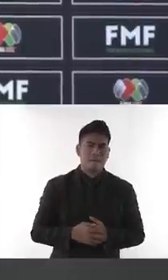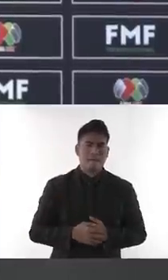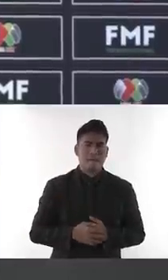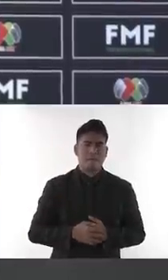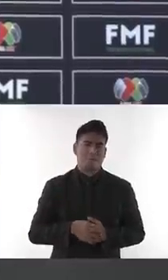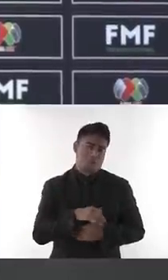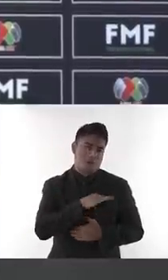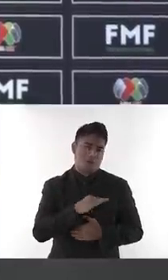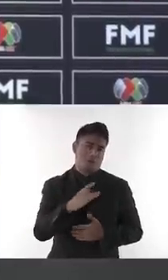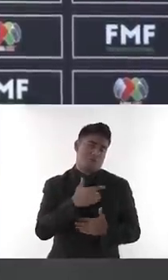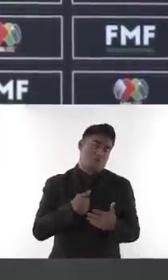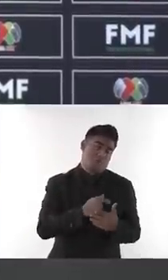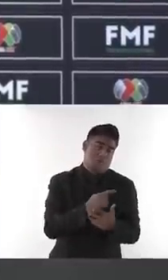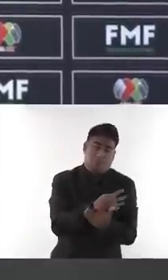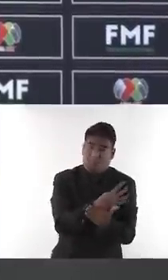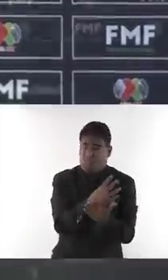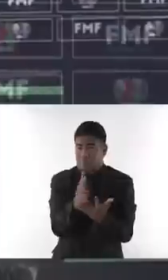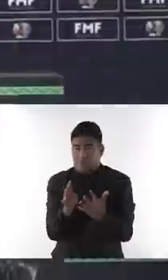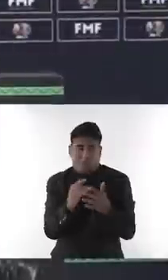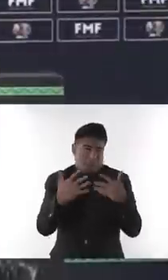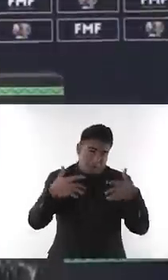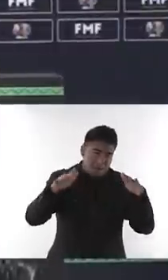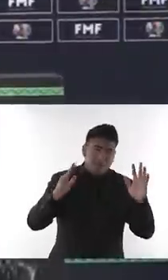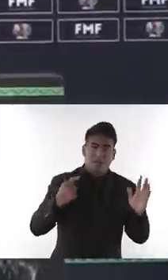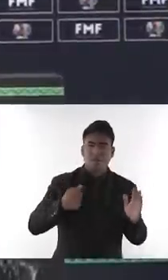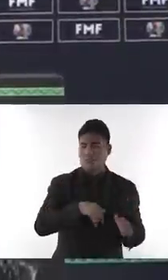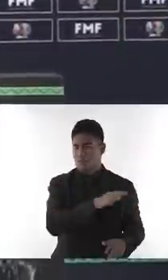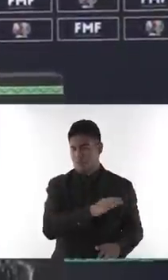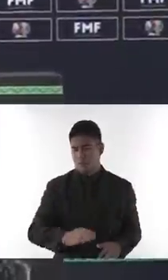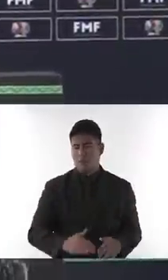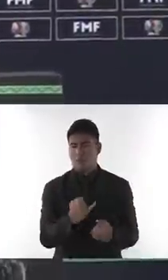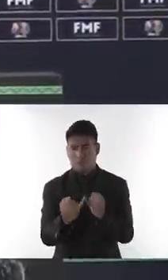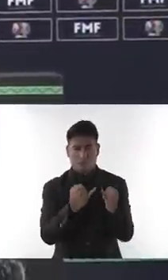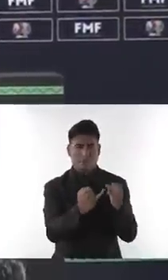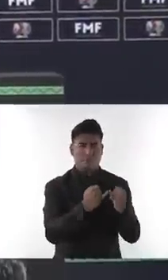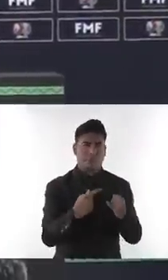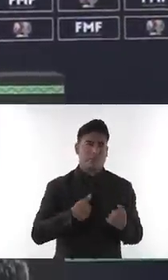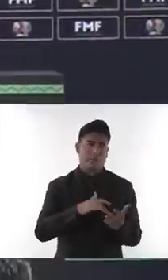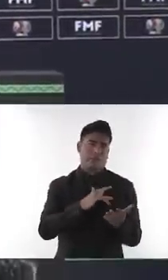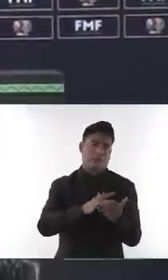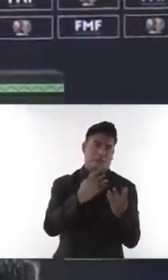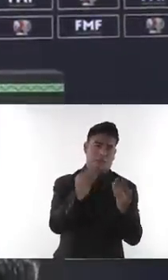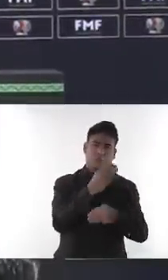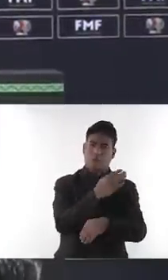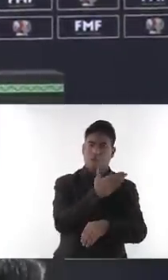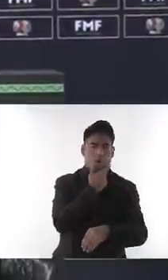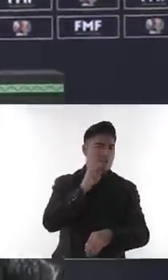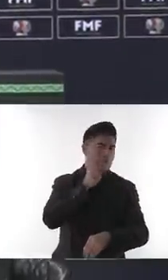candidatos. Muchísimas gracias a todas y a todos y muy buenas tardes.